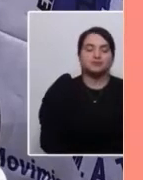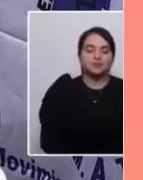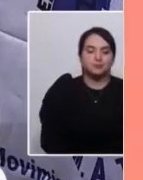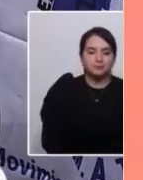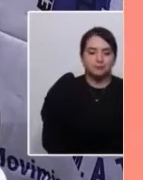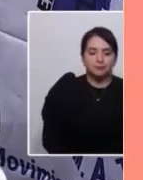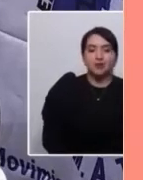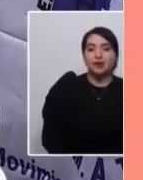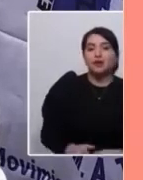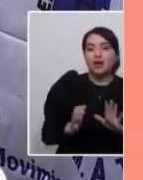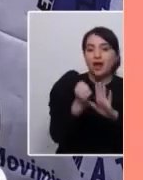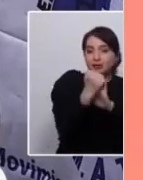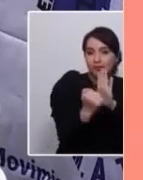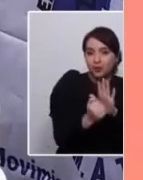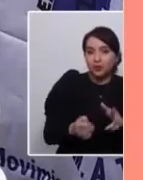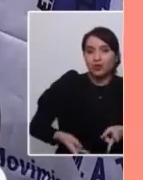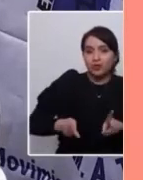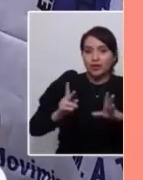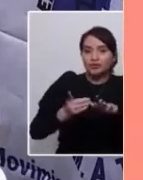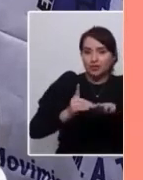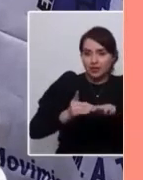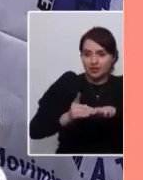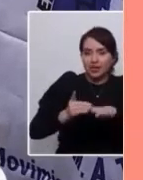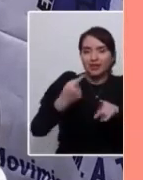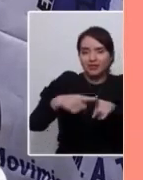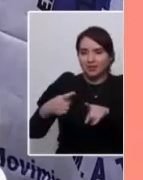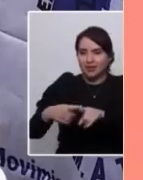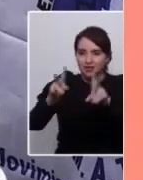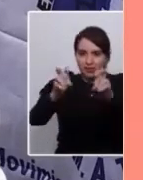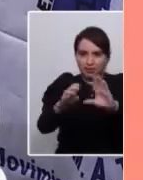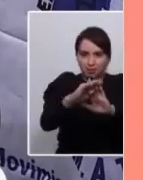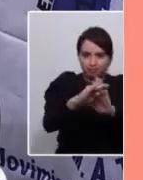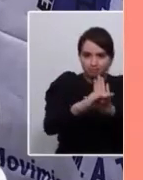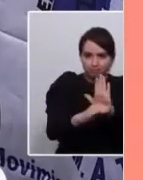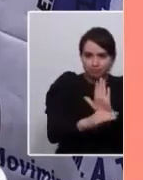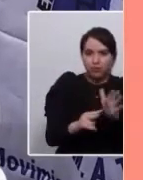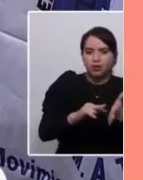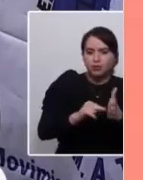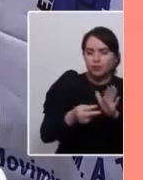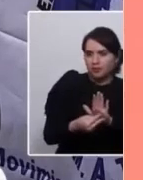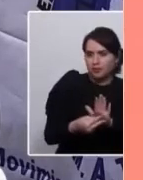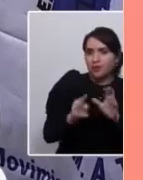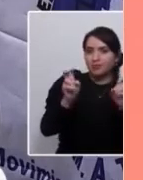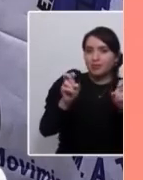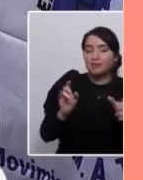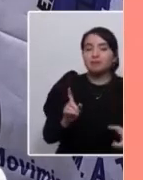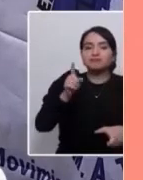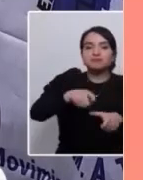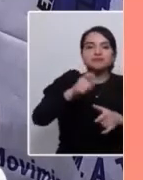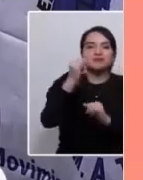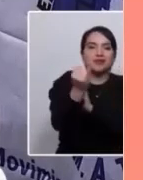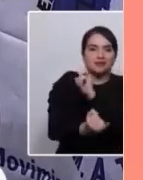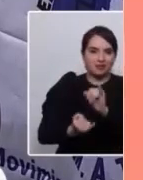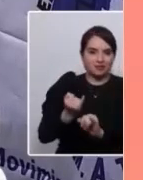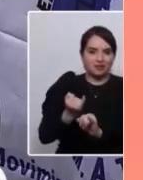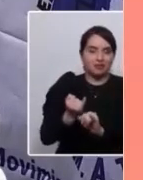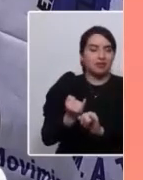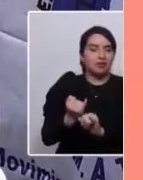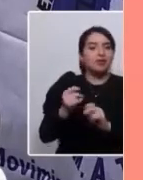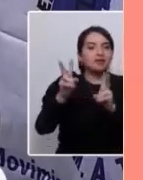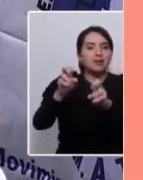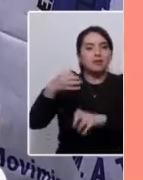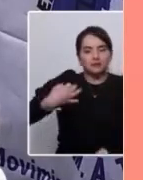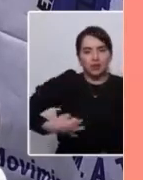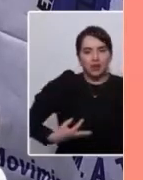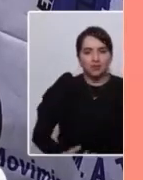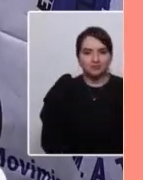es terminar con esa discriminación. Ahora bien, eso no involucra que ellos tengan la posibilidad de poder